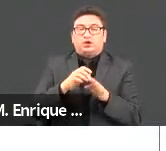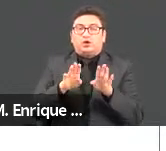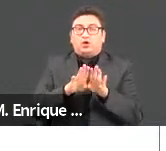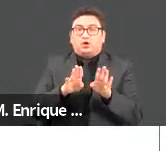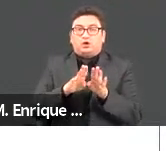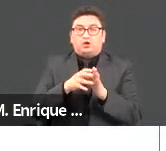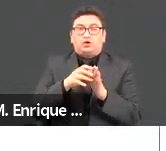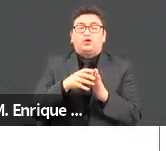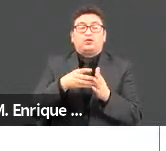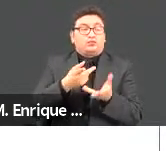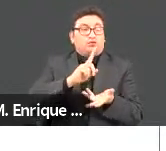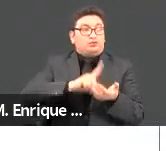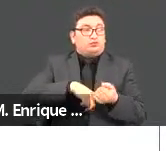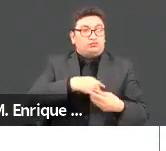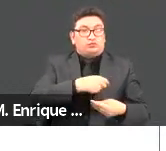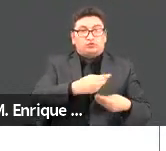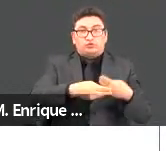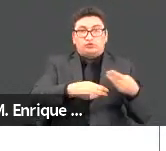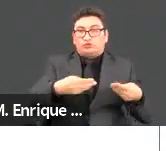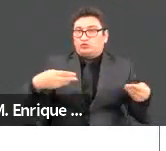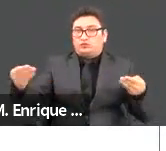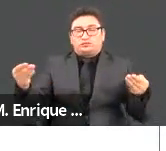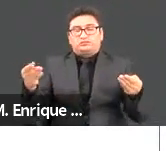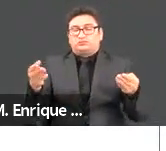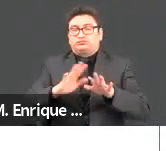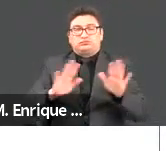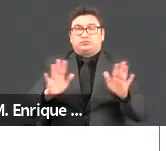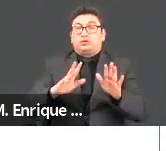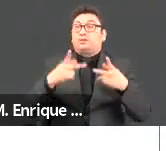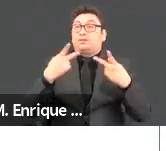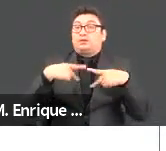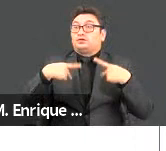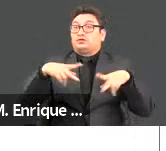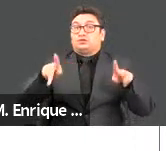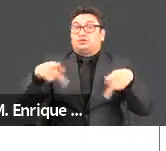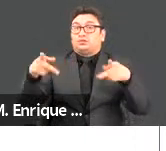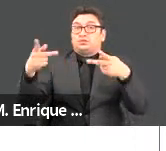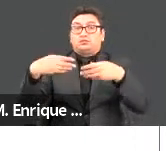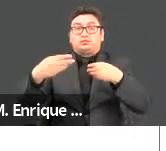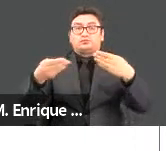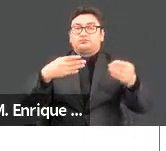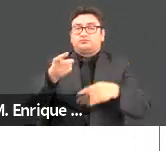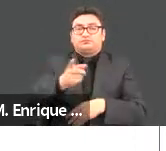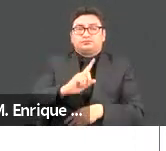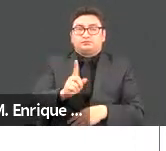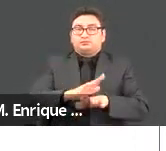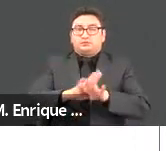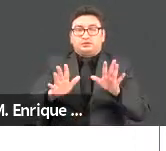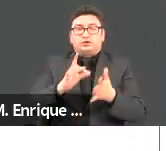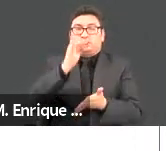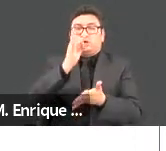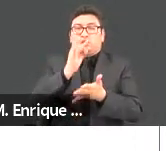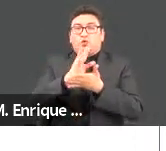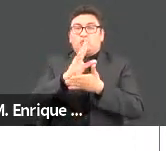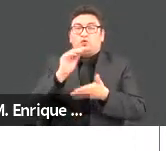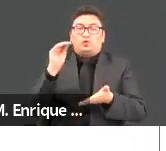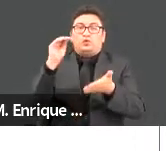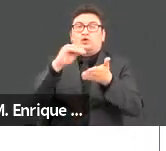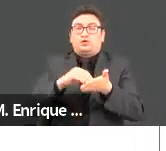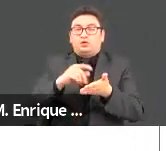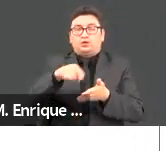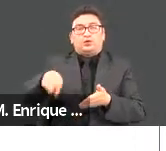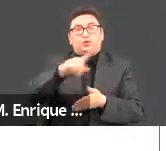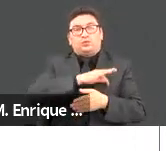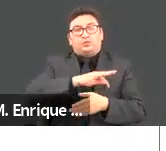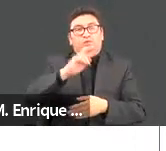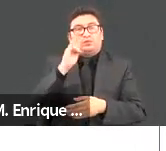forma interna y también se deja de vender al público. Queda visible exclusivamente para su